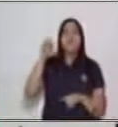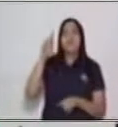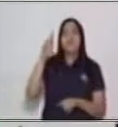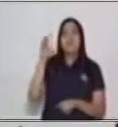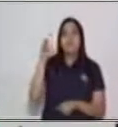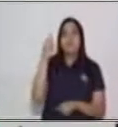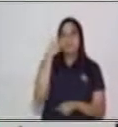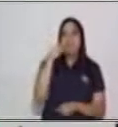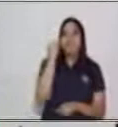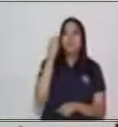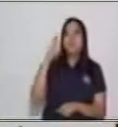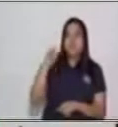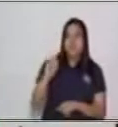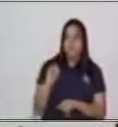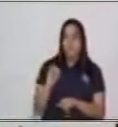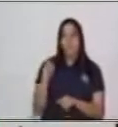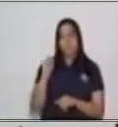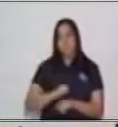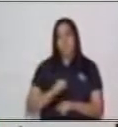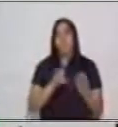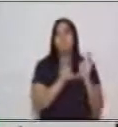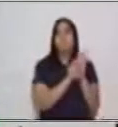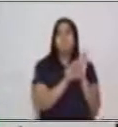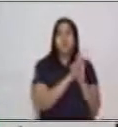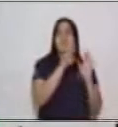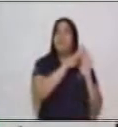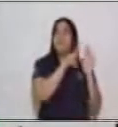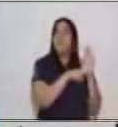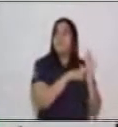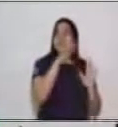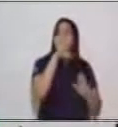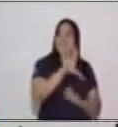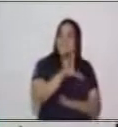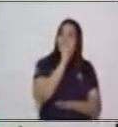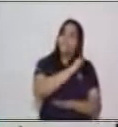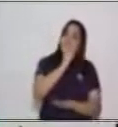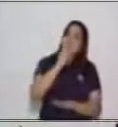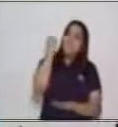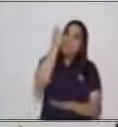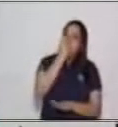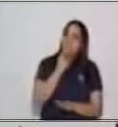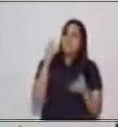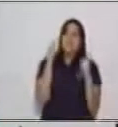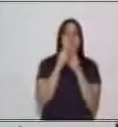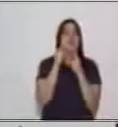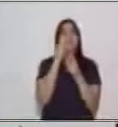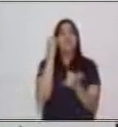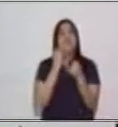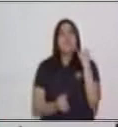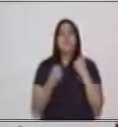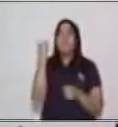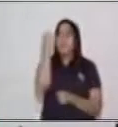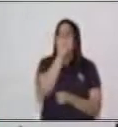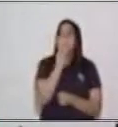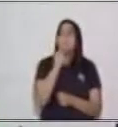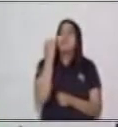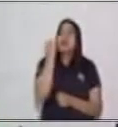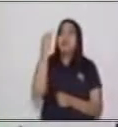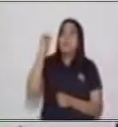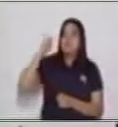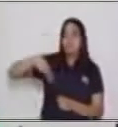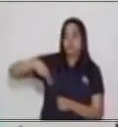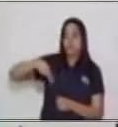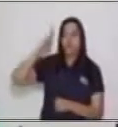número 5, que es la que te mencionaba, que tiene relación con la C, es que tú vas a escribir con S. Recordemos la